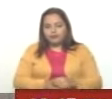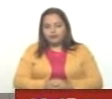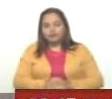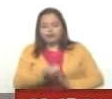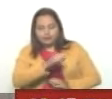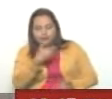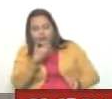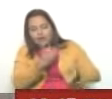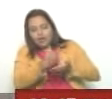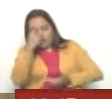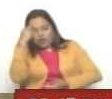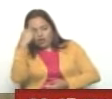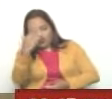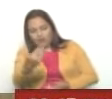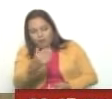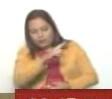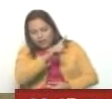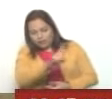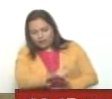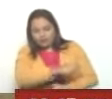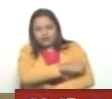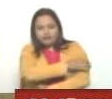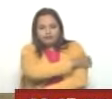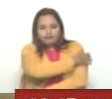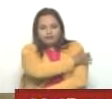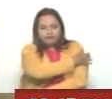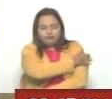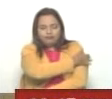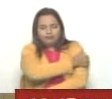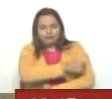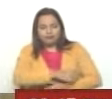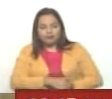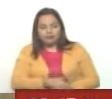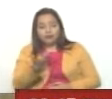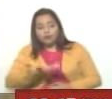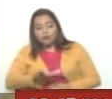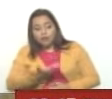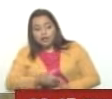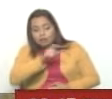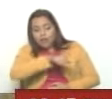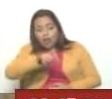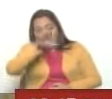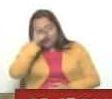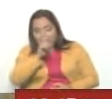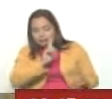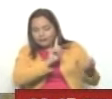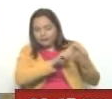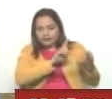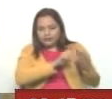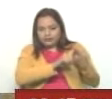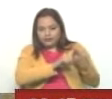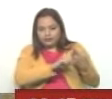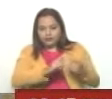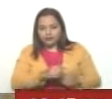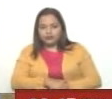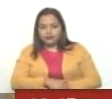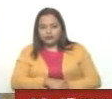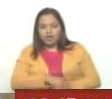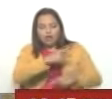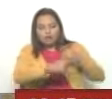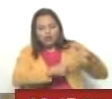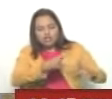hicieron esta pregunta porque la verdad es que... Bárbara, es importante que todo el mundo entienda. Lo primero, bueno, hay un